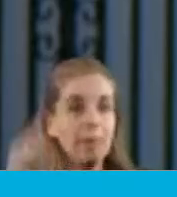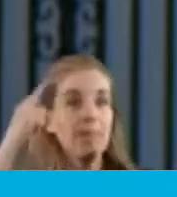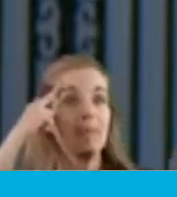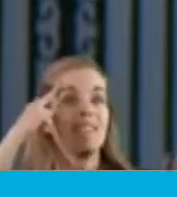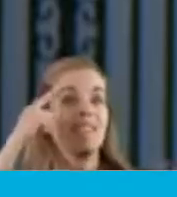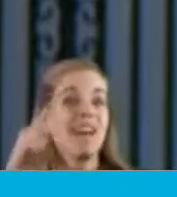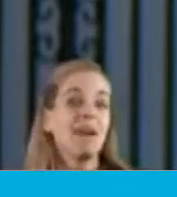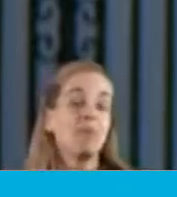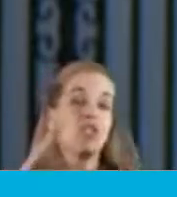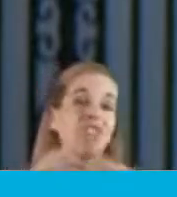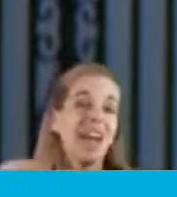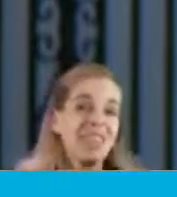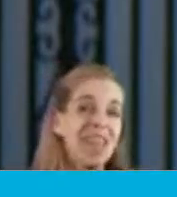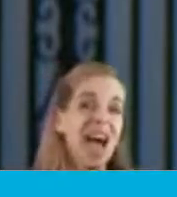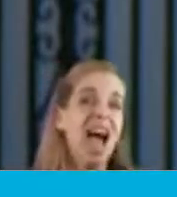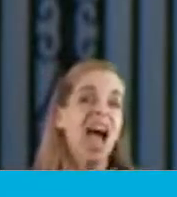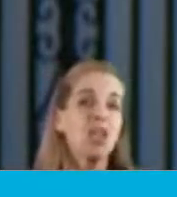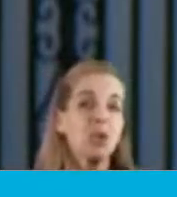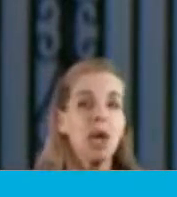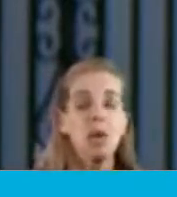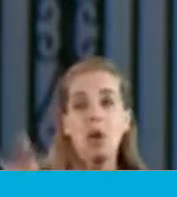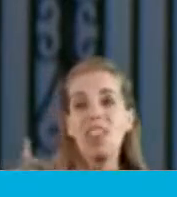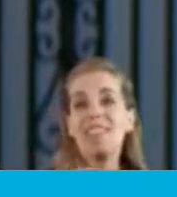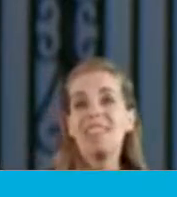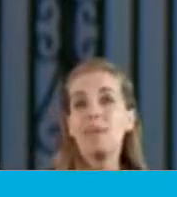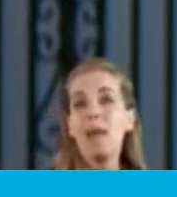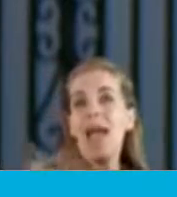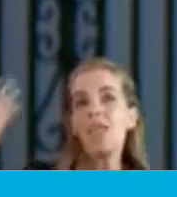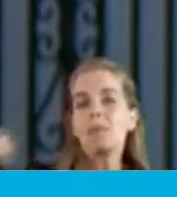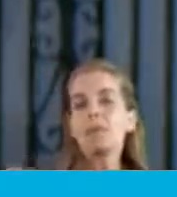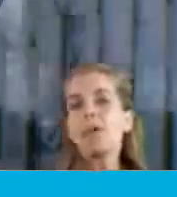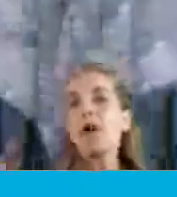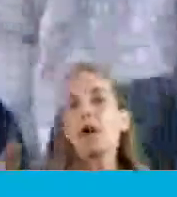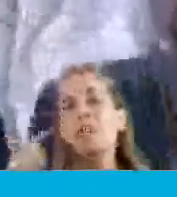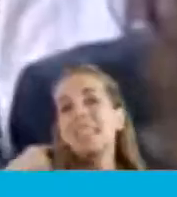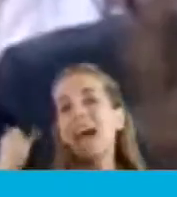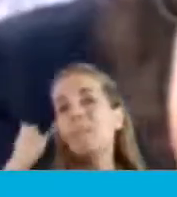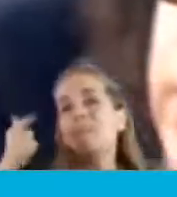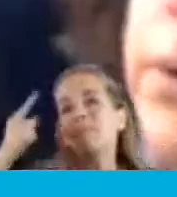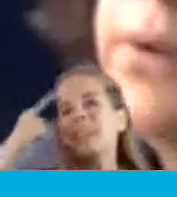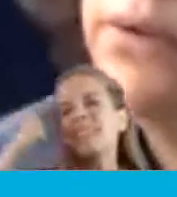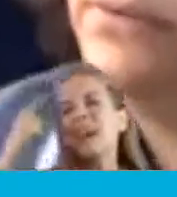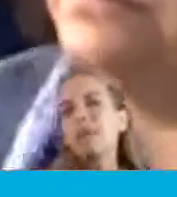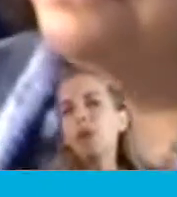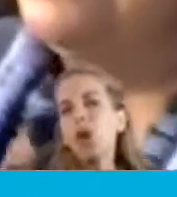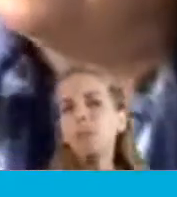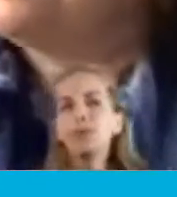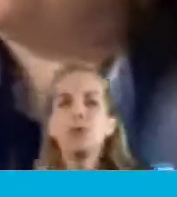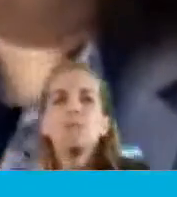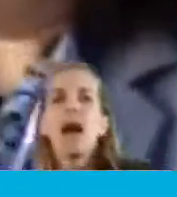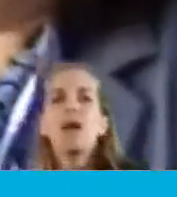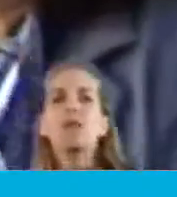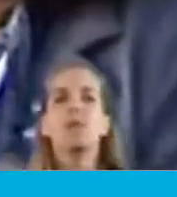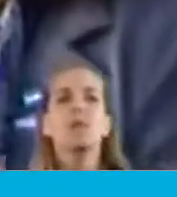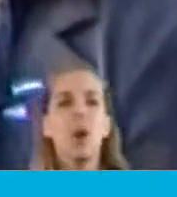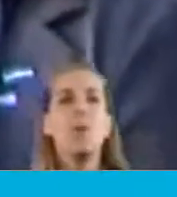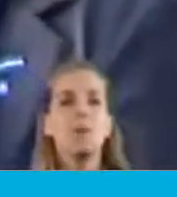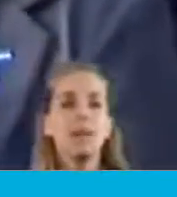de año y el verano nos iban a encontrar inmunizados. Hace solo un año